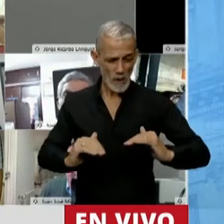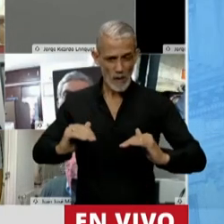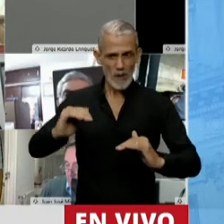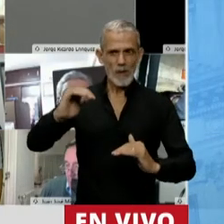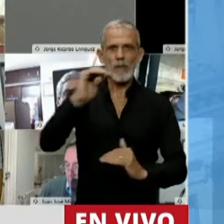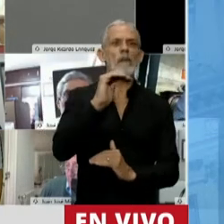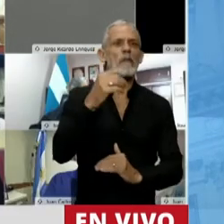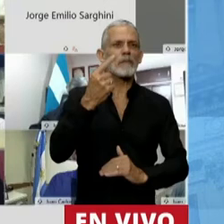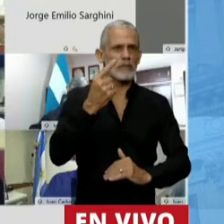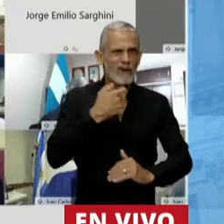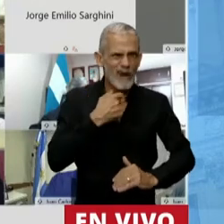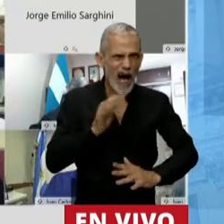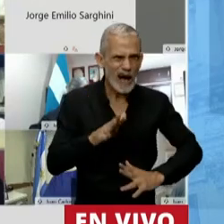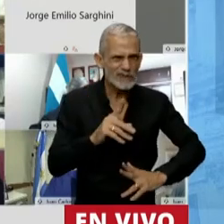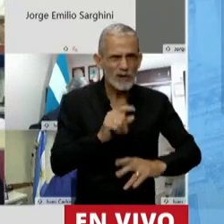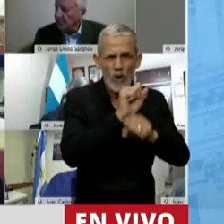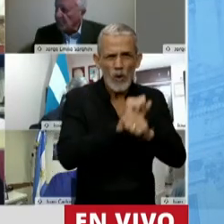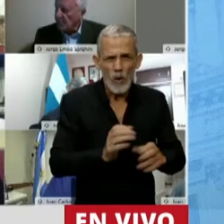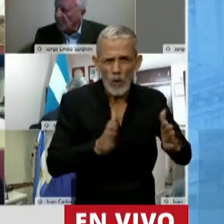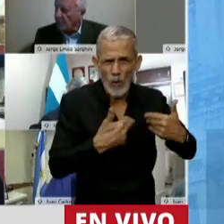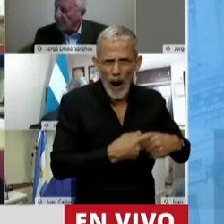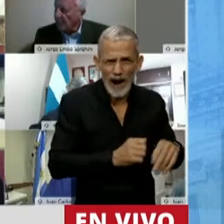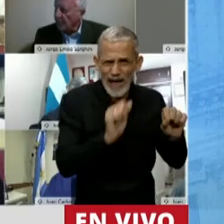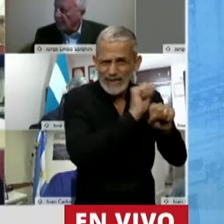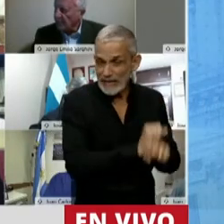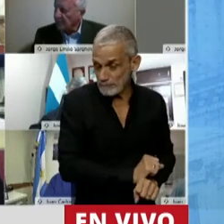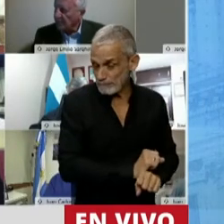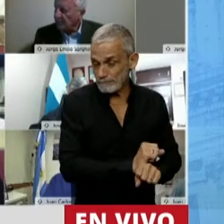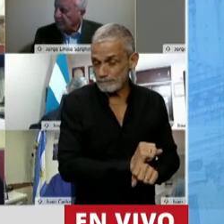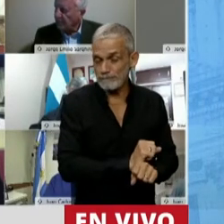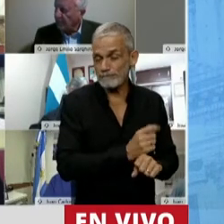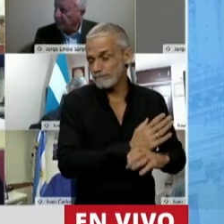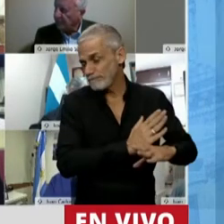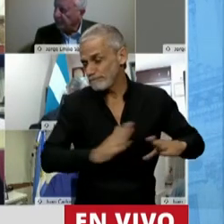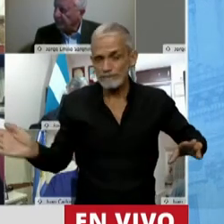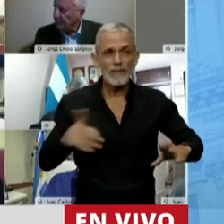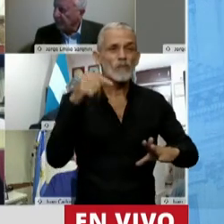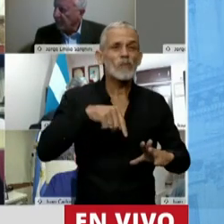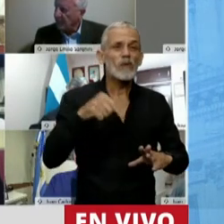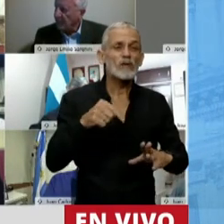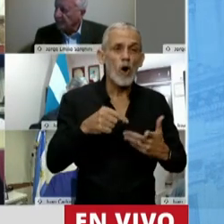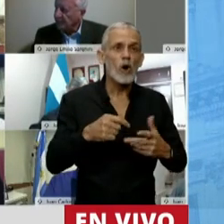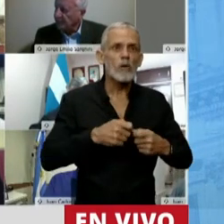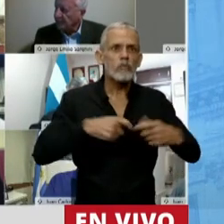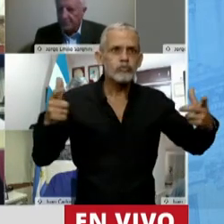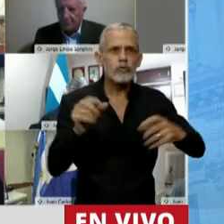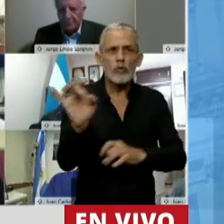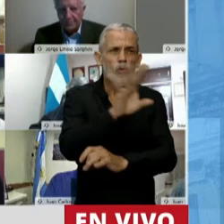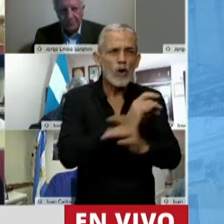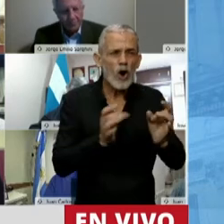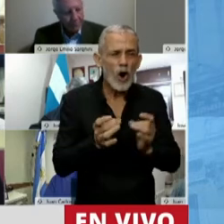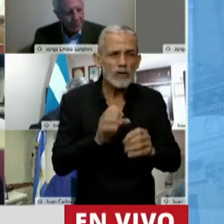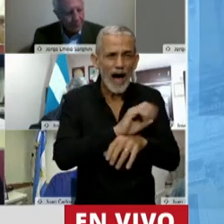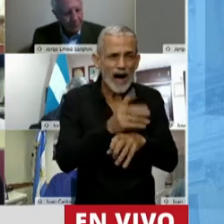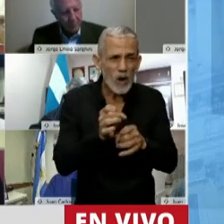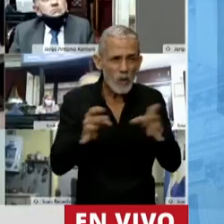Claro, eso creeríamos, con una cuarentena que nos encerró y tenemos hoy el índice de mayor contagios y